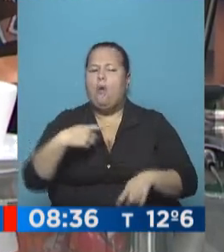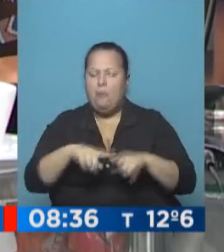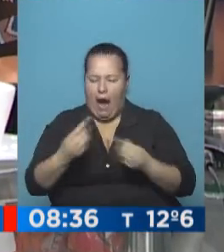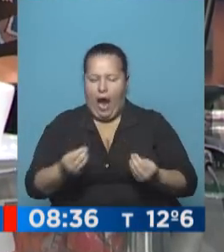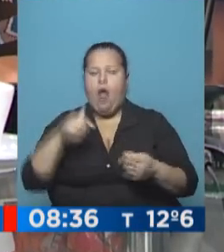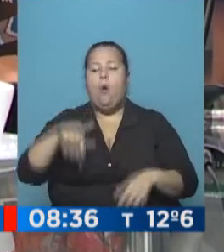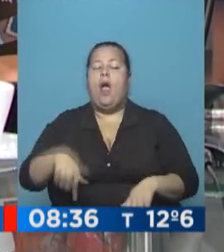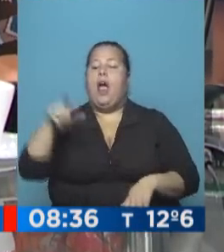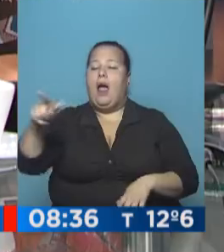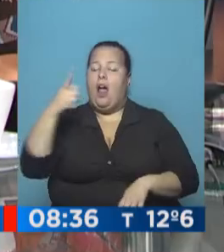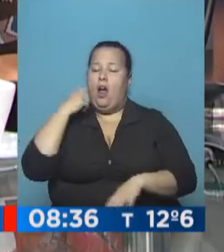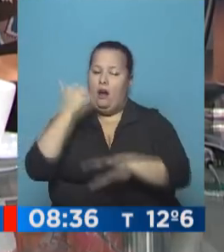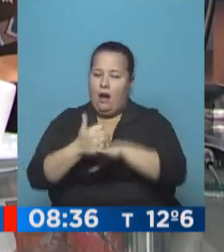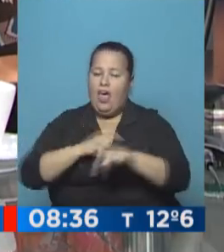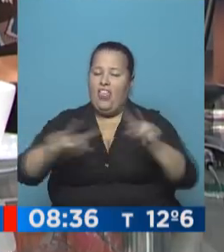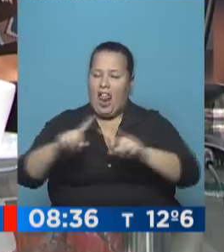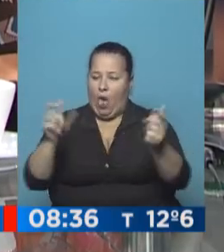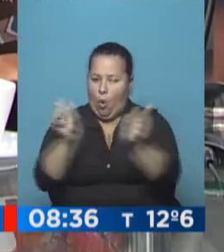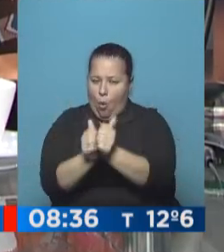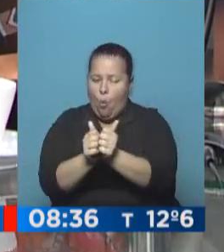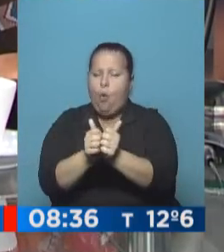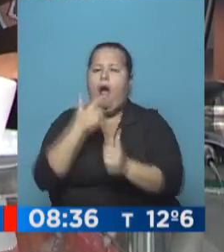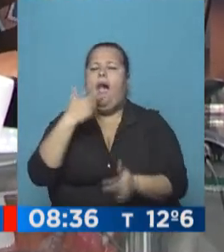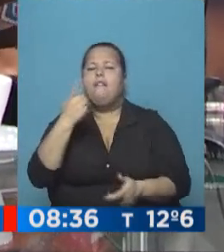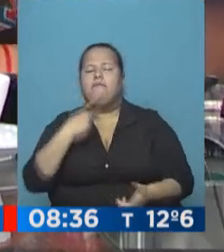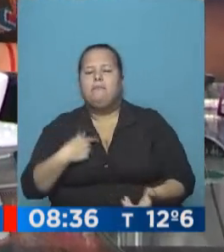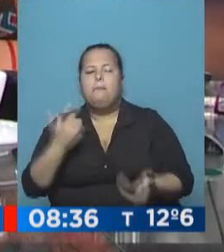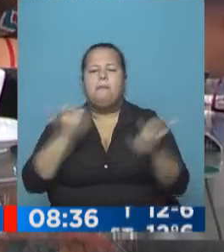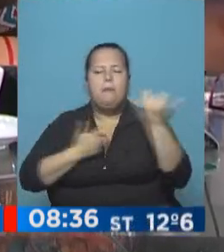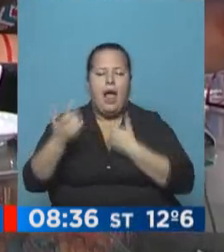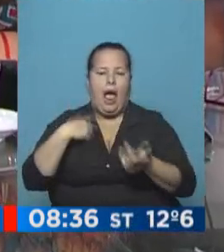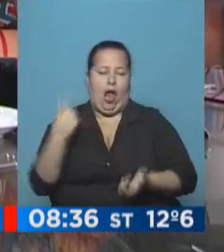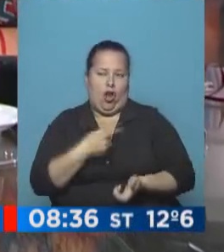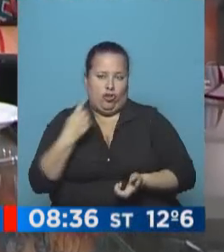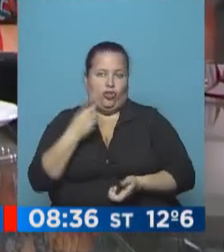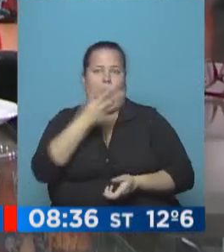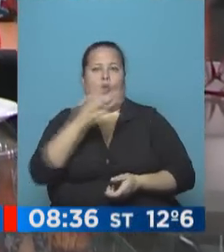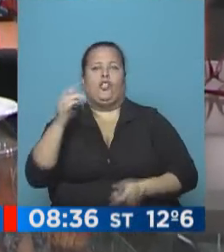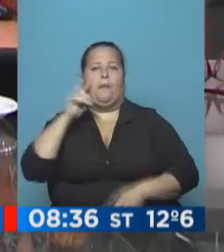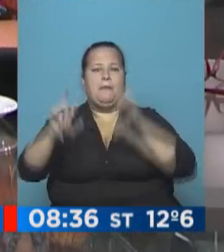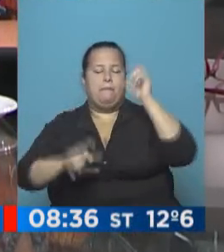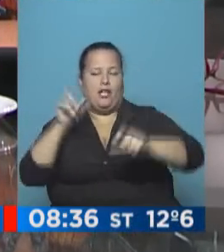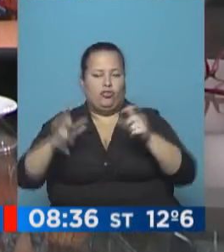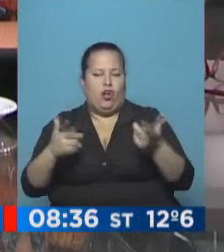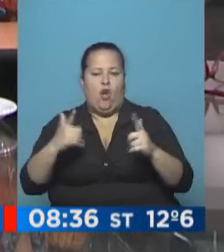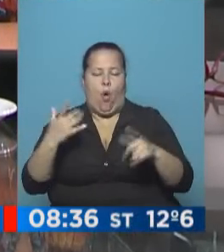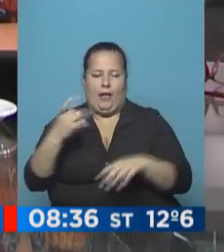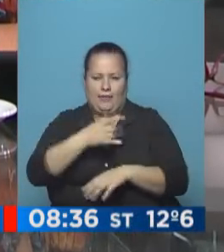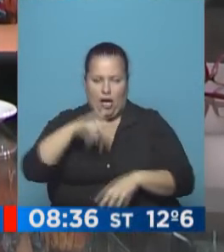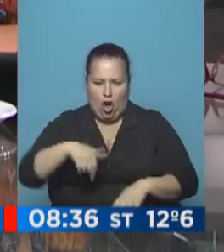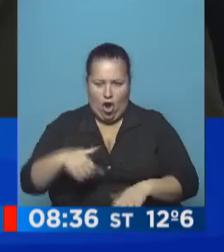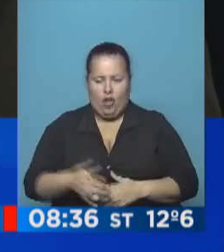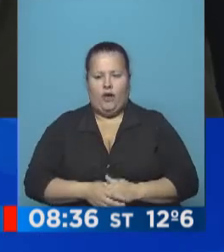A ver, Ariel, estás con un delegado, a ver si hay respuestas para darnos a nosotros y a los 400.000 usuarios que no tienen servicio en el día de hoy.